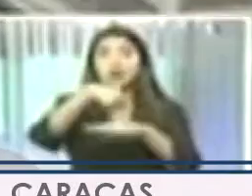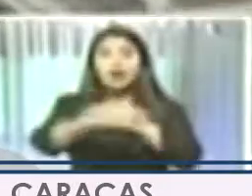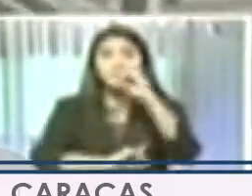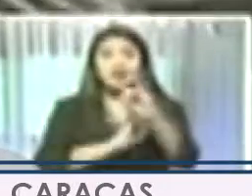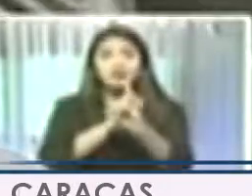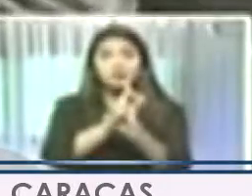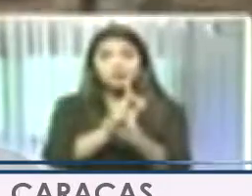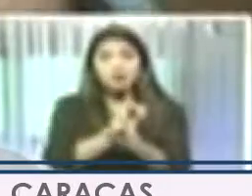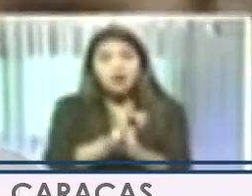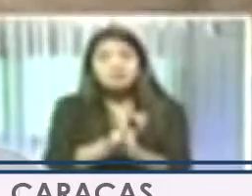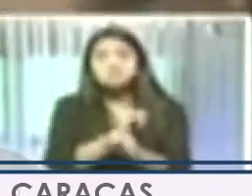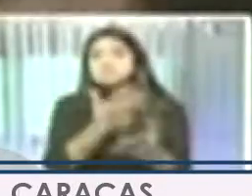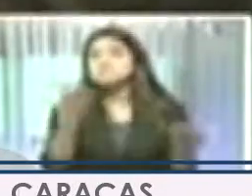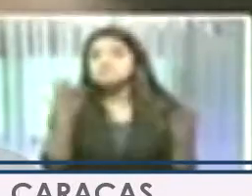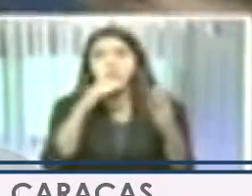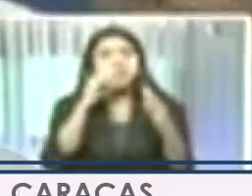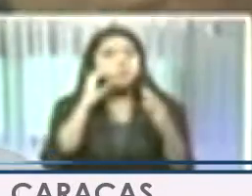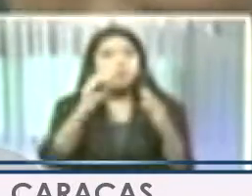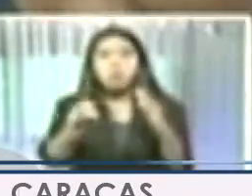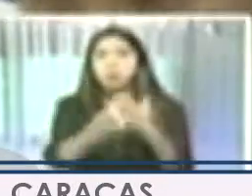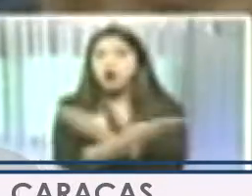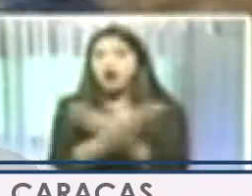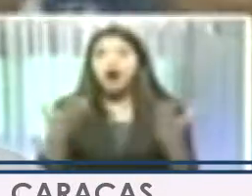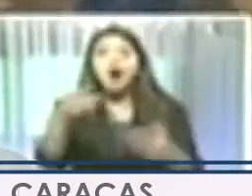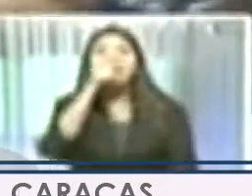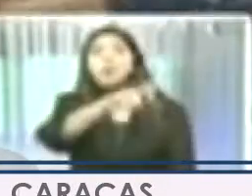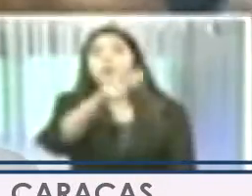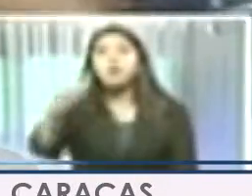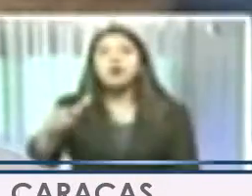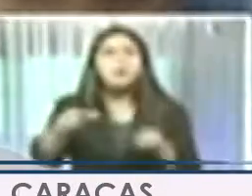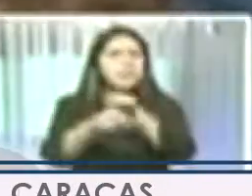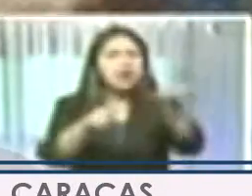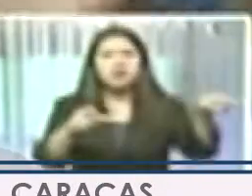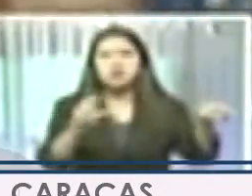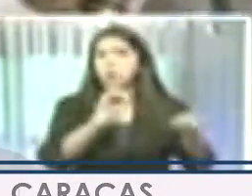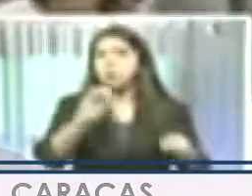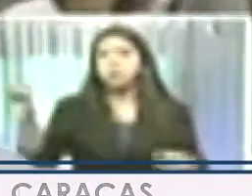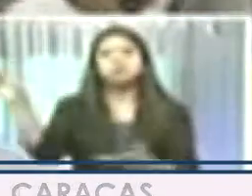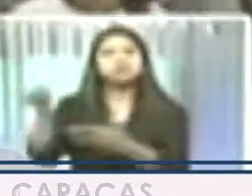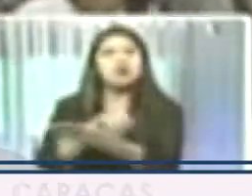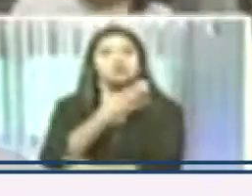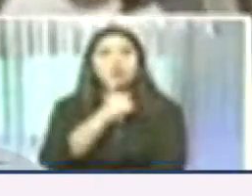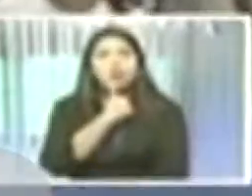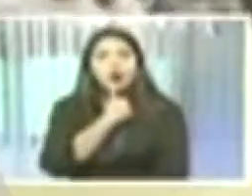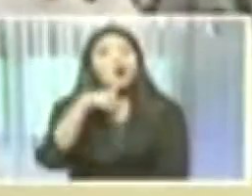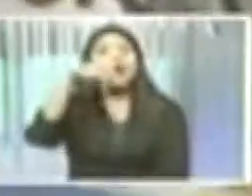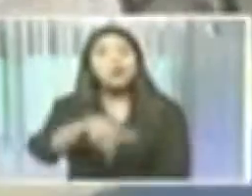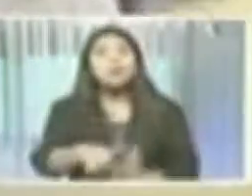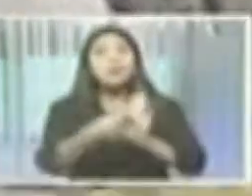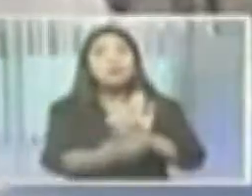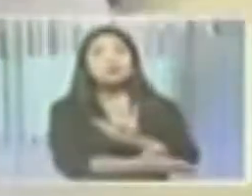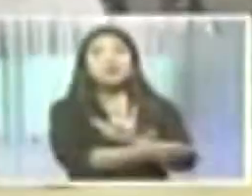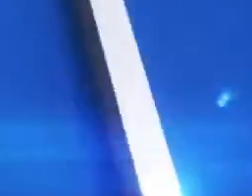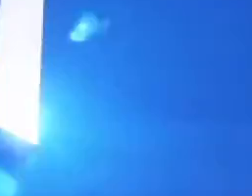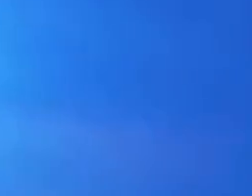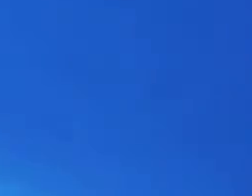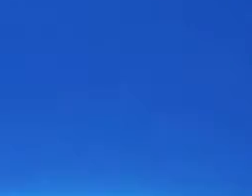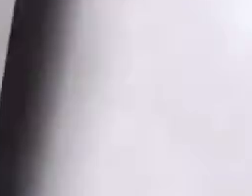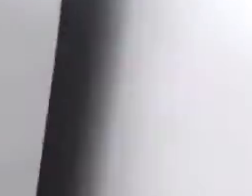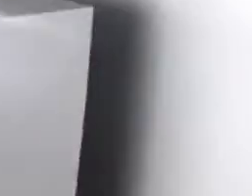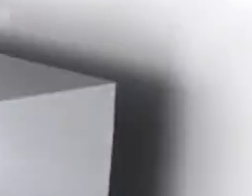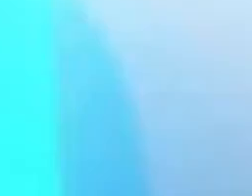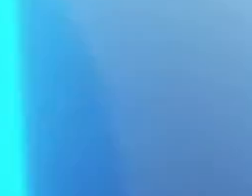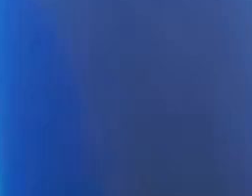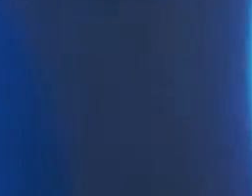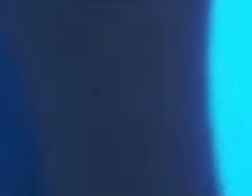y la incorporación de 10.000 nuevas becas de fundayacucho desde nuestra plataforma multimedia luís alejandro la ya no diminuto